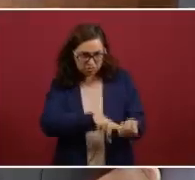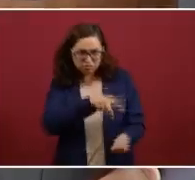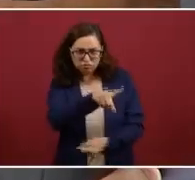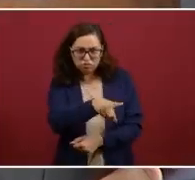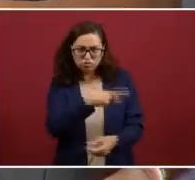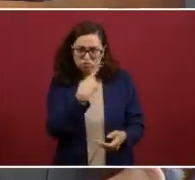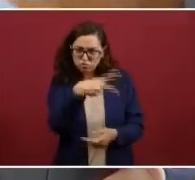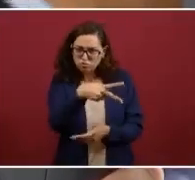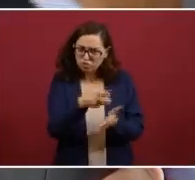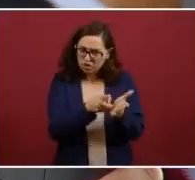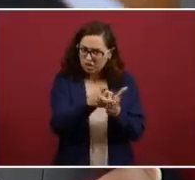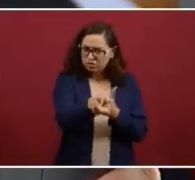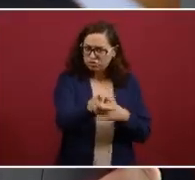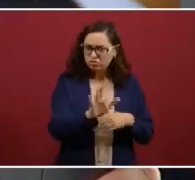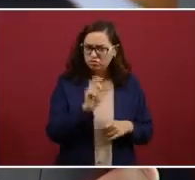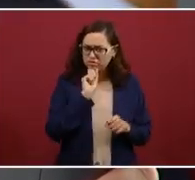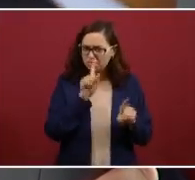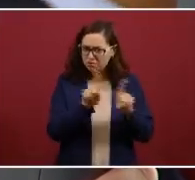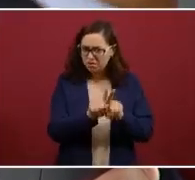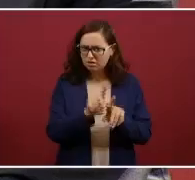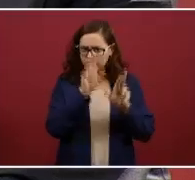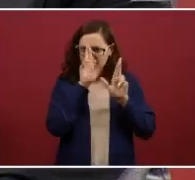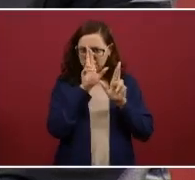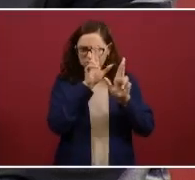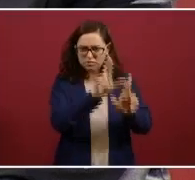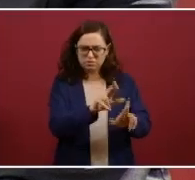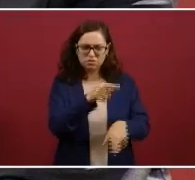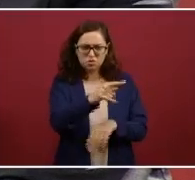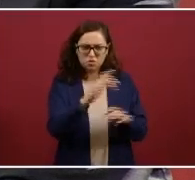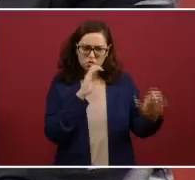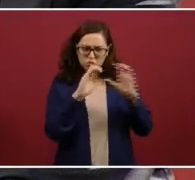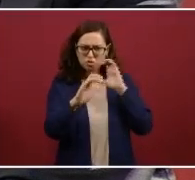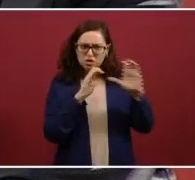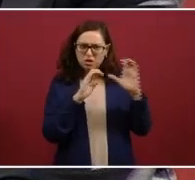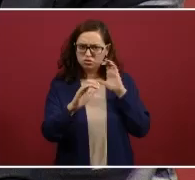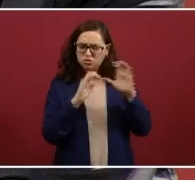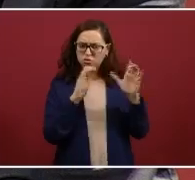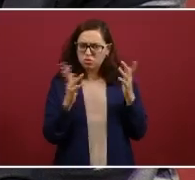tienen el derecho a la comunicación,